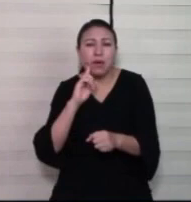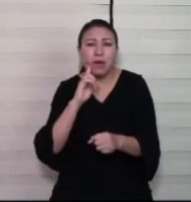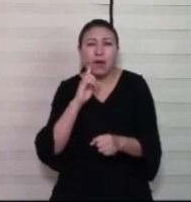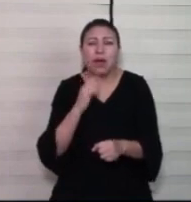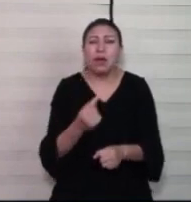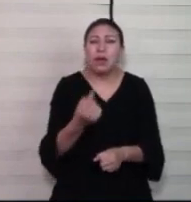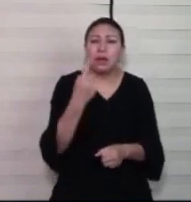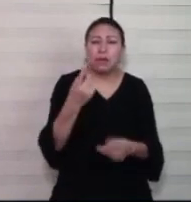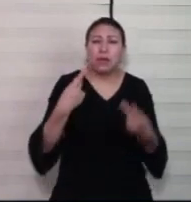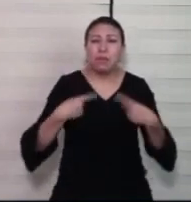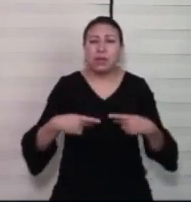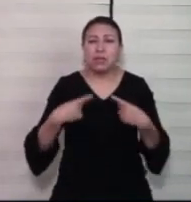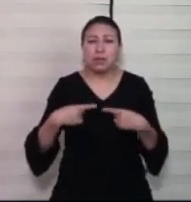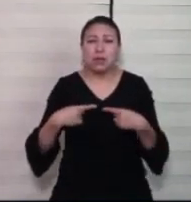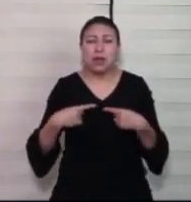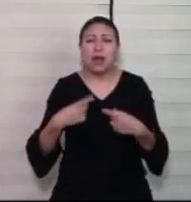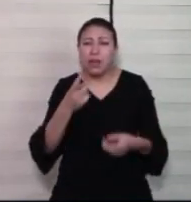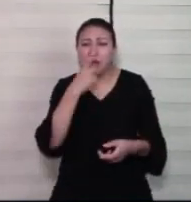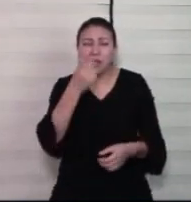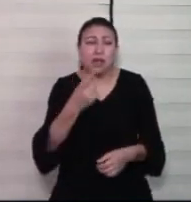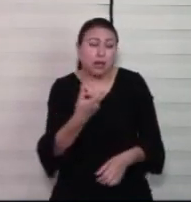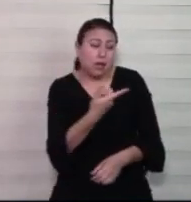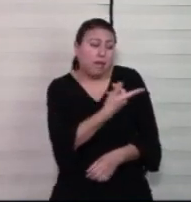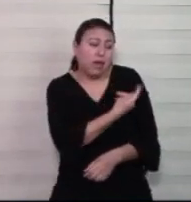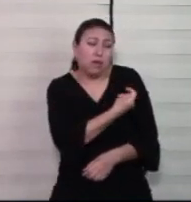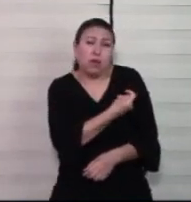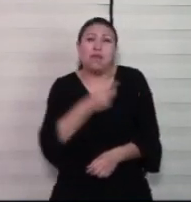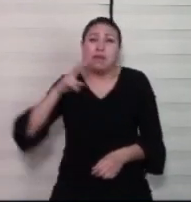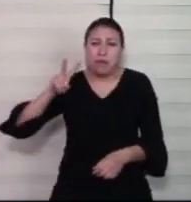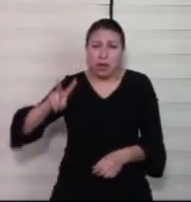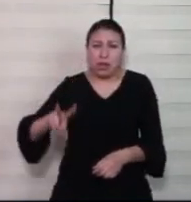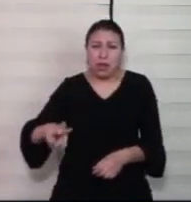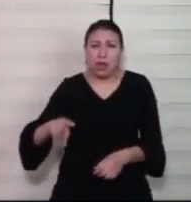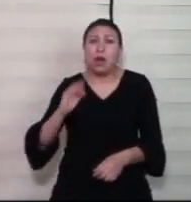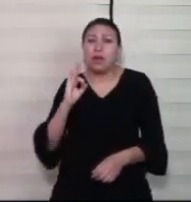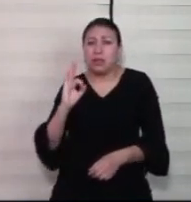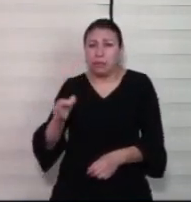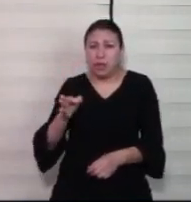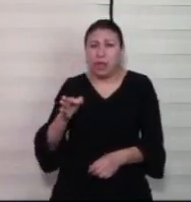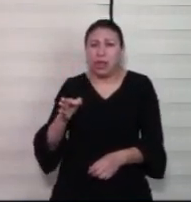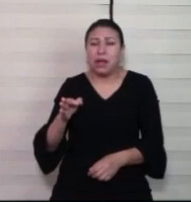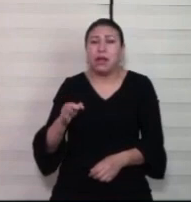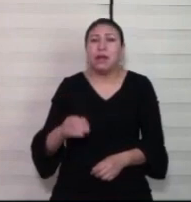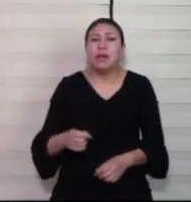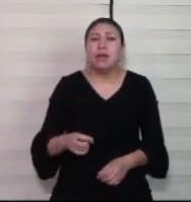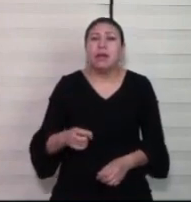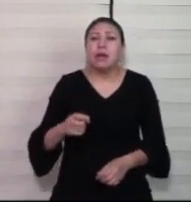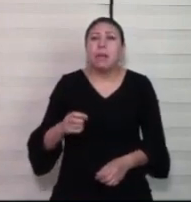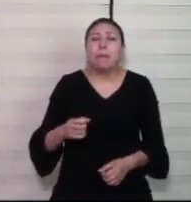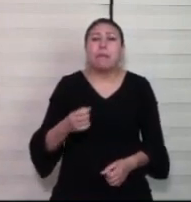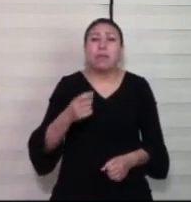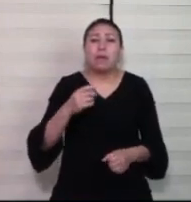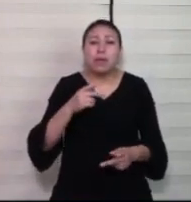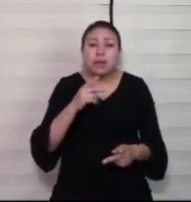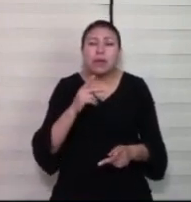fuera eficaz o fuera aceptada o todo, debería de haber sido probada por 10